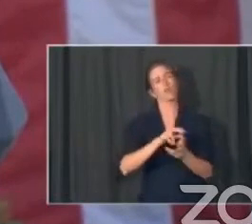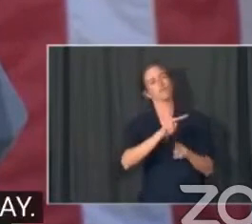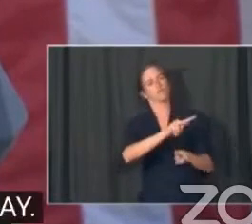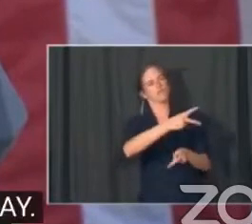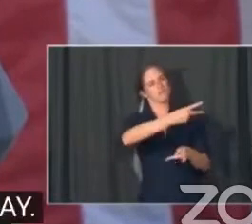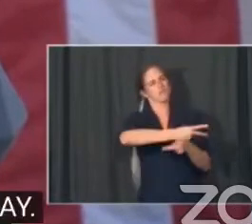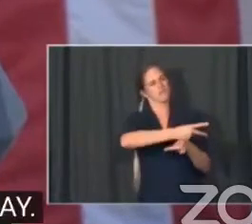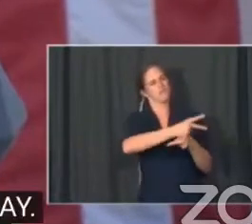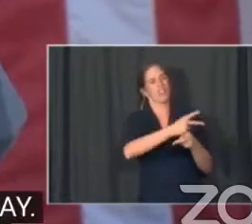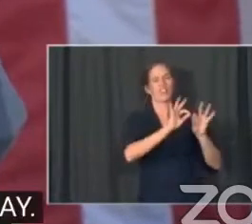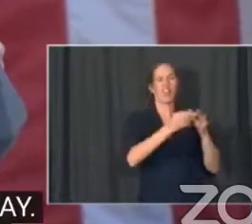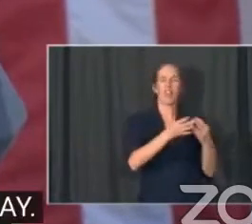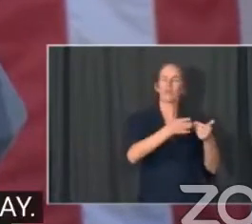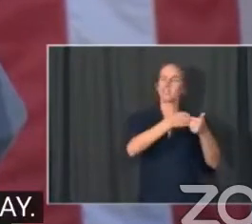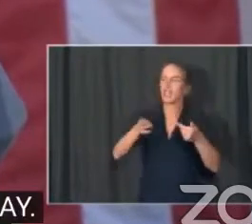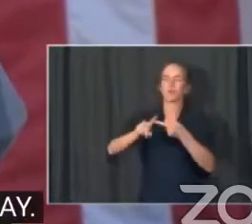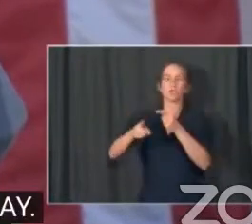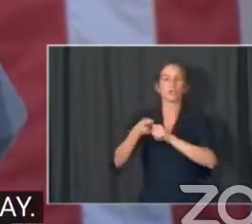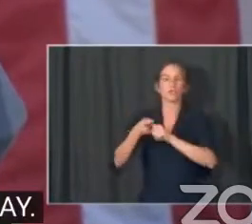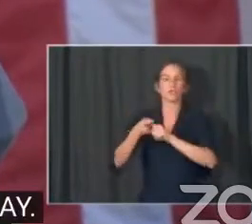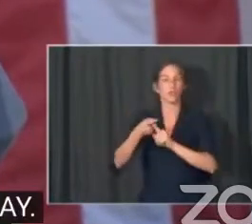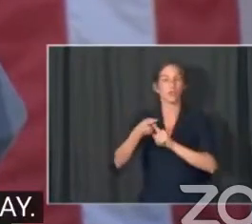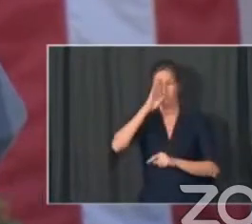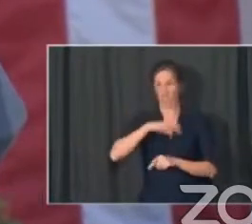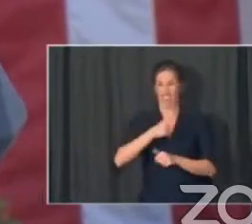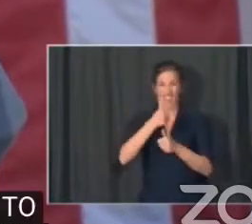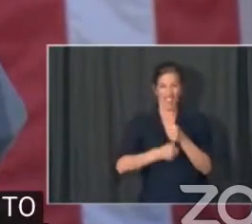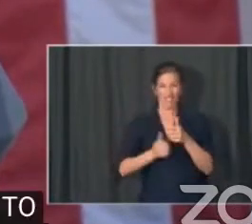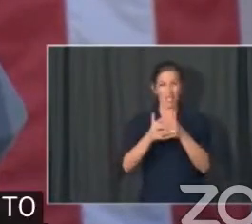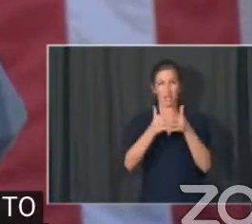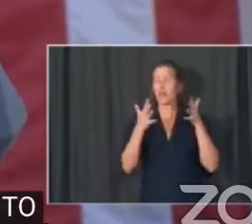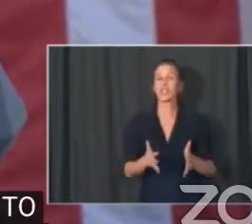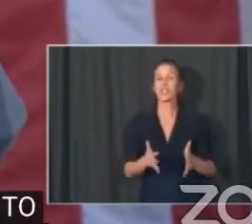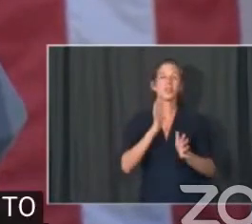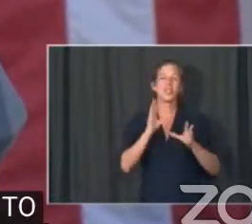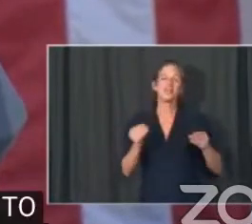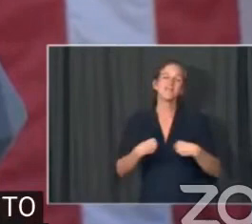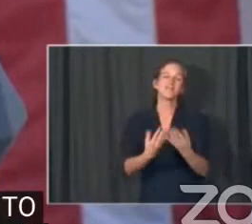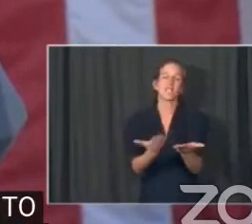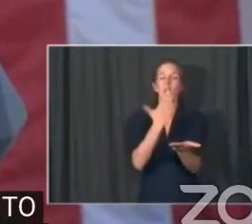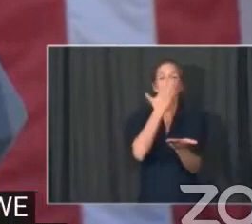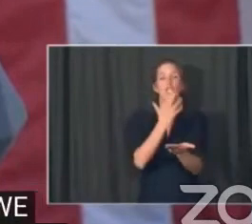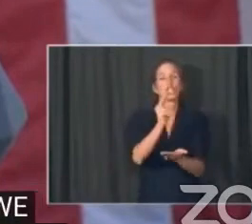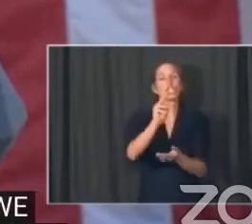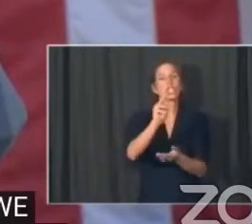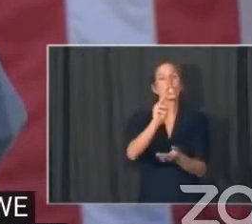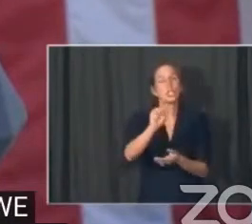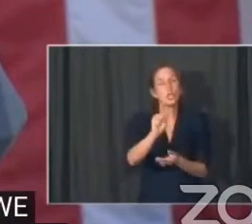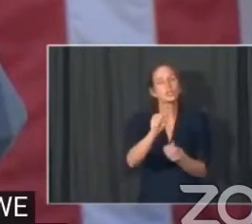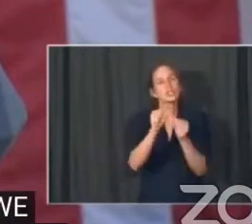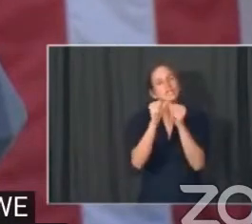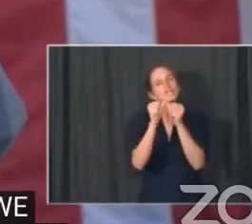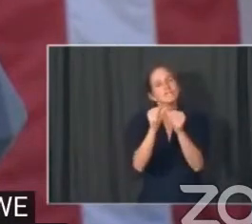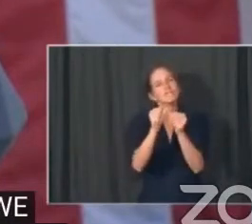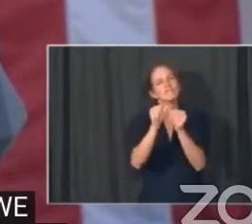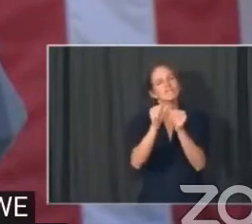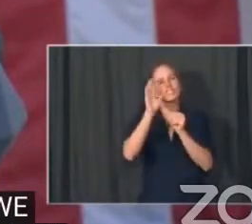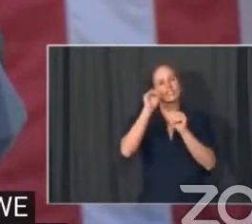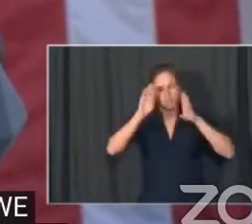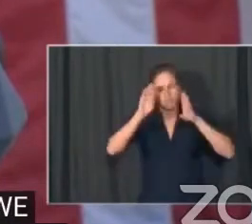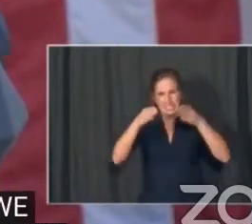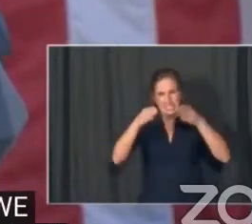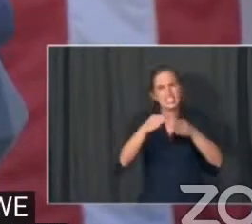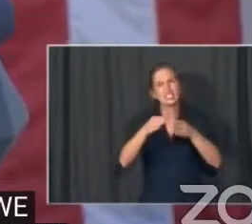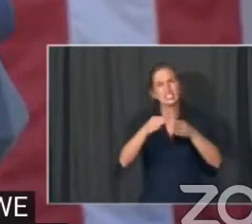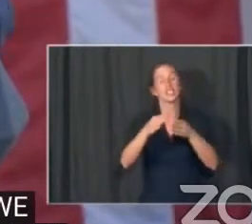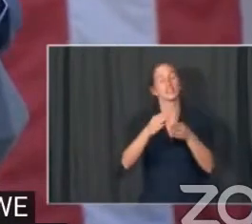friends. And mascarillas we encourage cuando lo every necesiten, American, with all the good news this week, proteger a los to vulnerables continue to y be cuidar de persistent in nuestros putting vecinos y the amigos